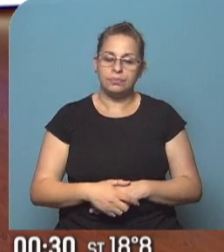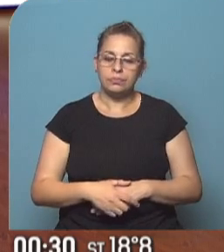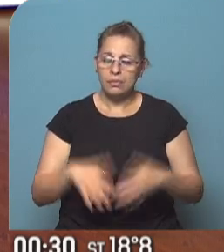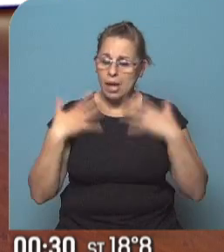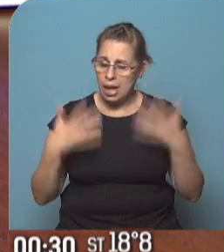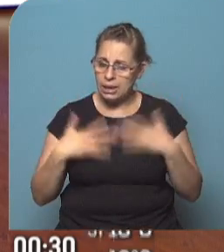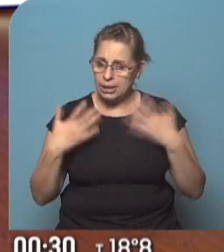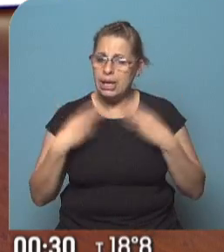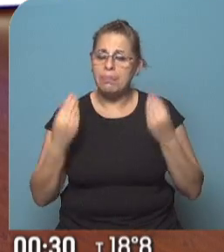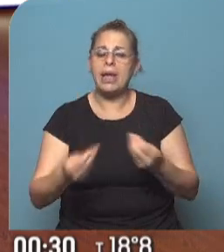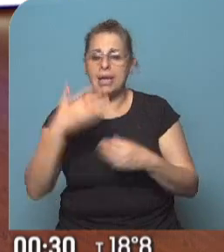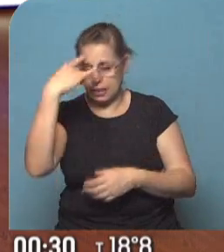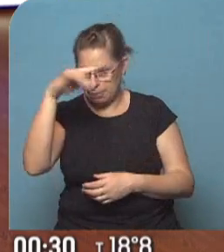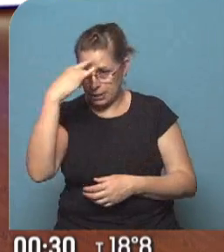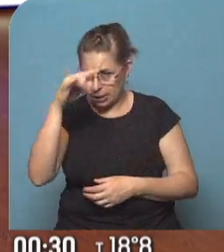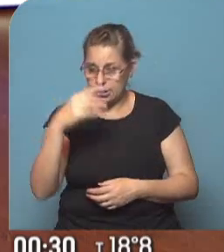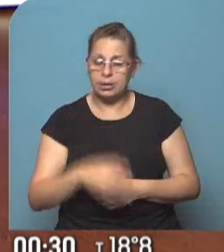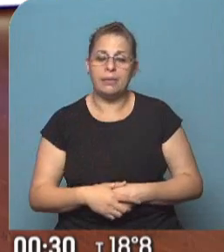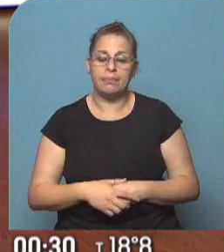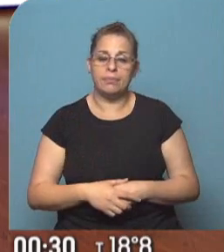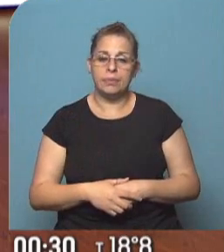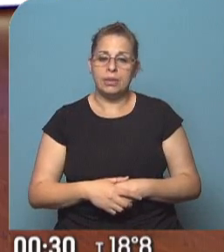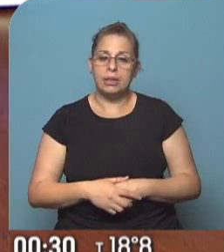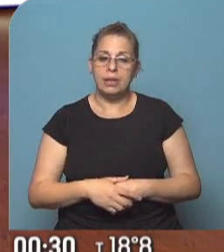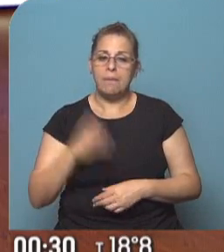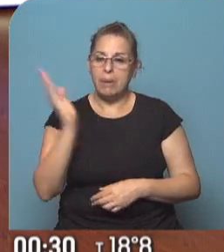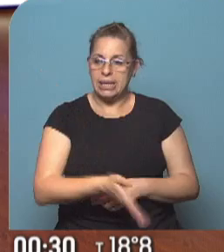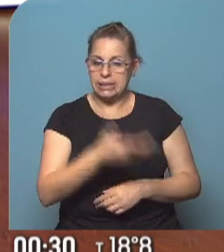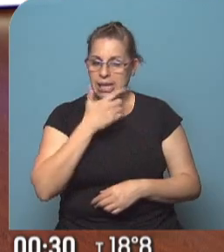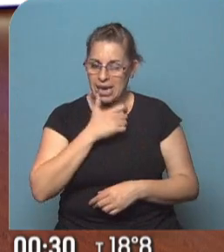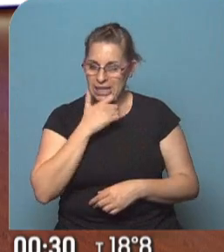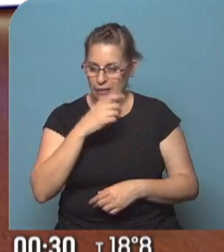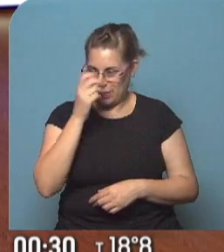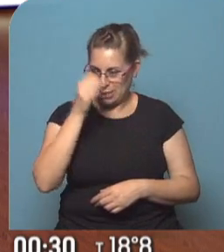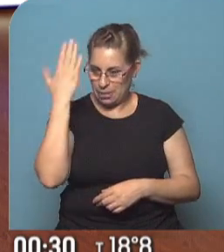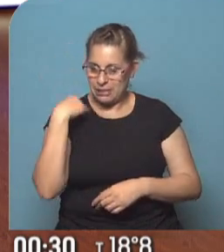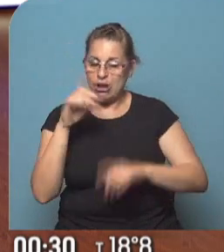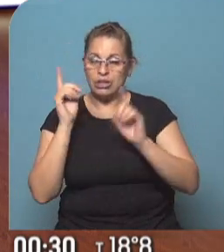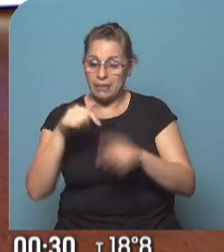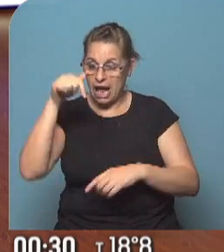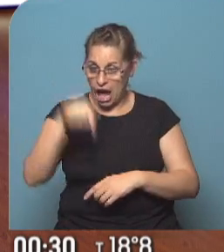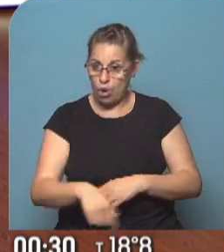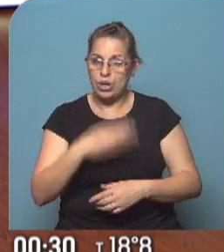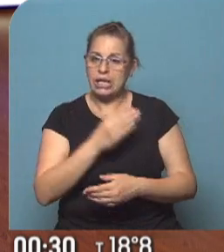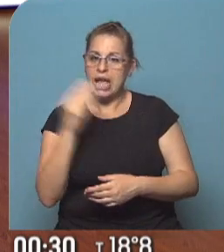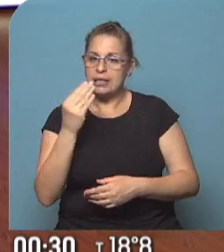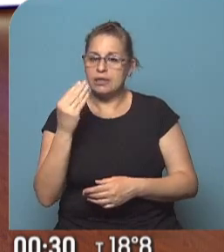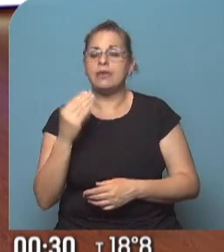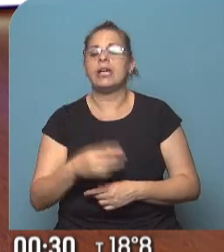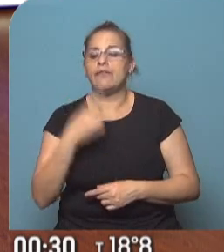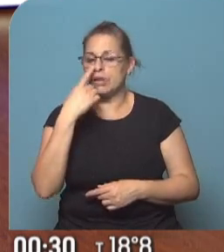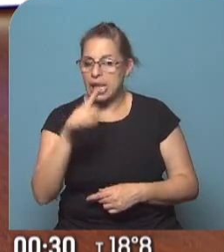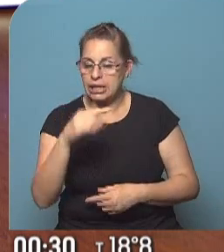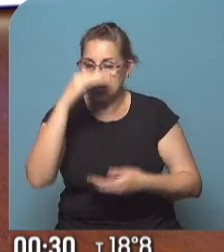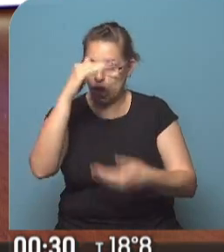qué alegría para Independiente, porque no solo venció a Racing durante el fin de semana, sino ahora clasificó finalista de